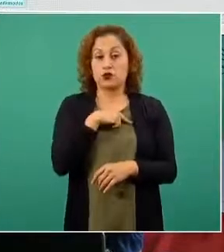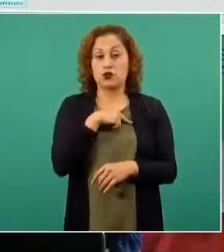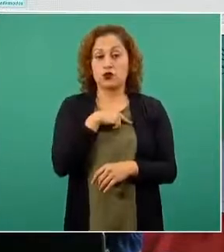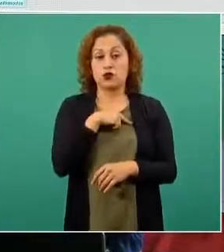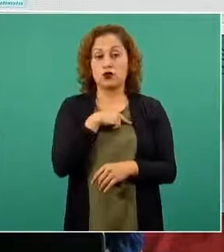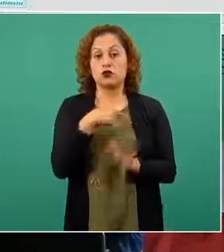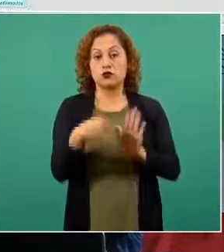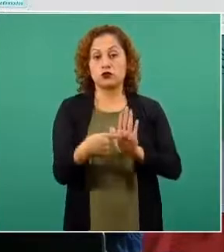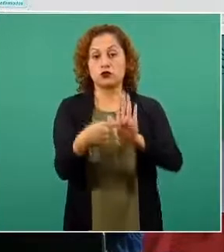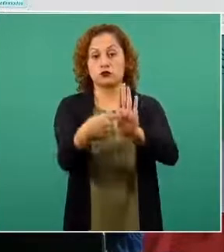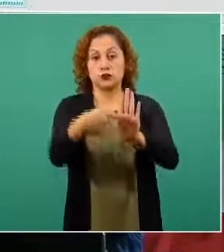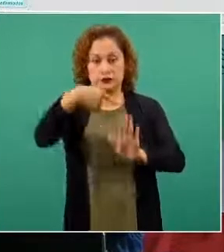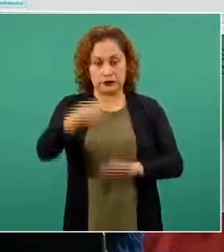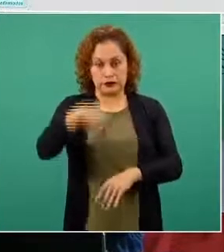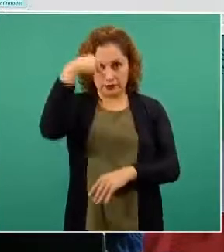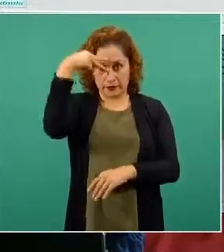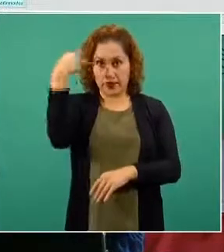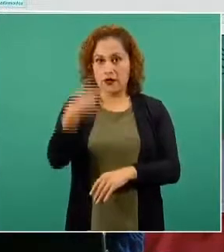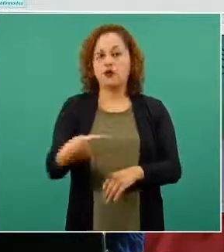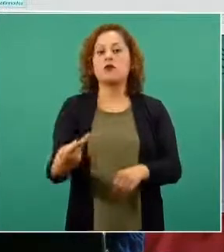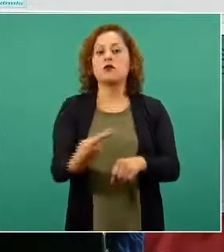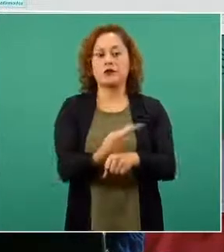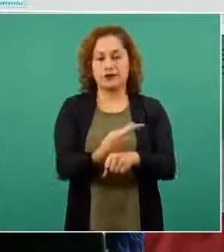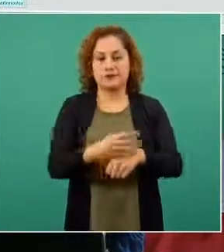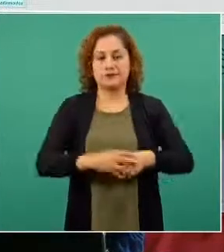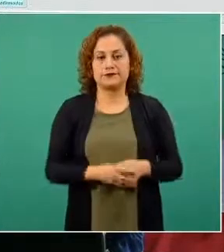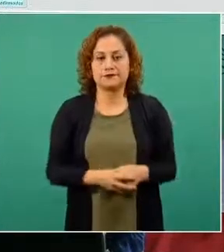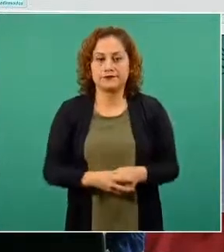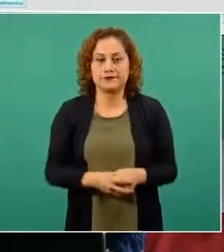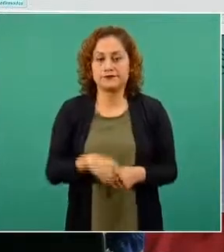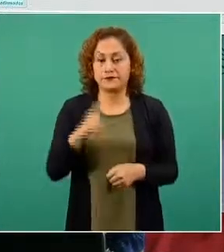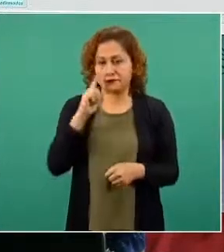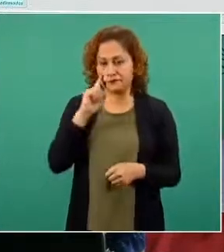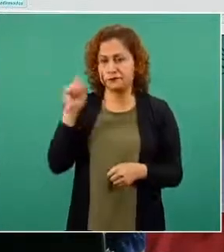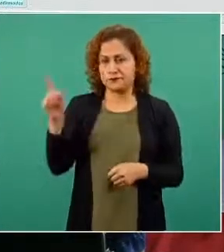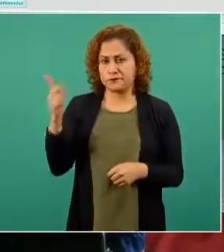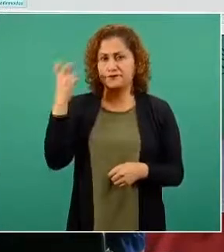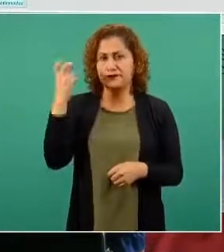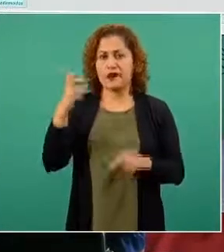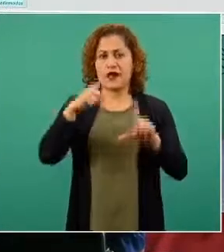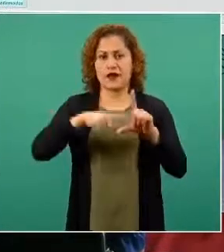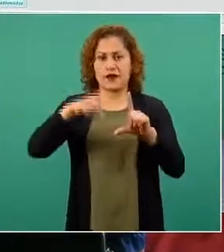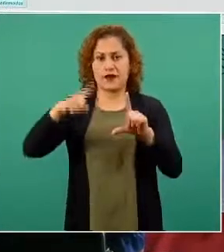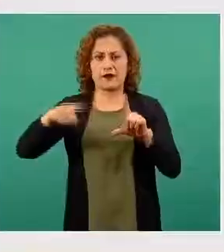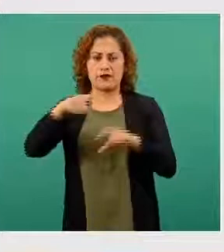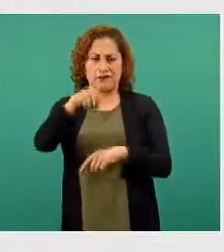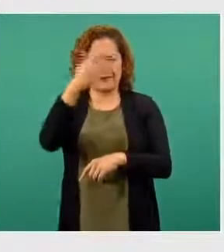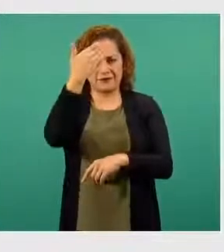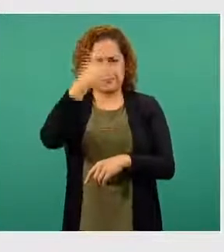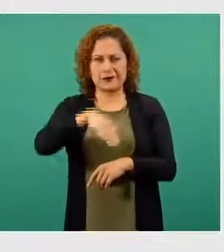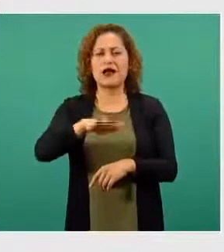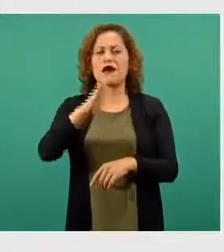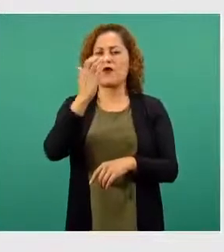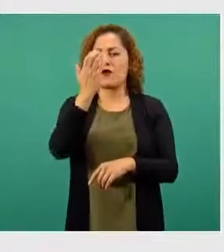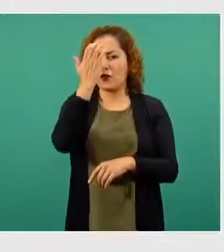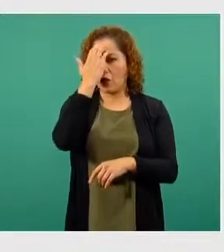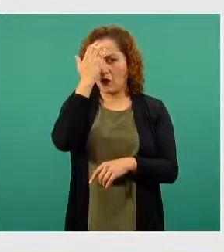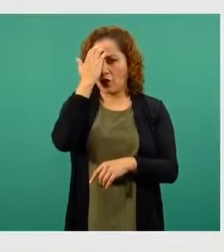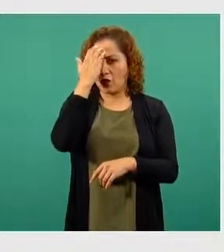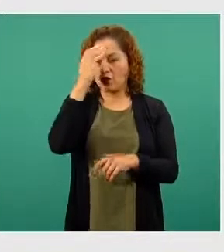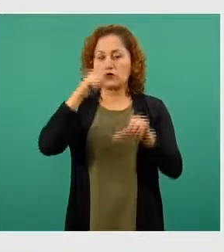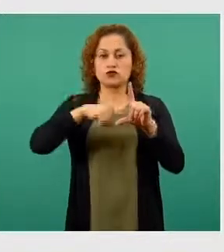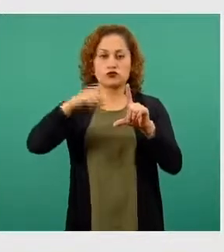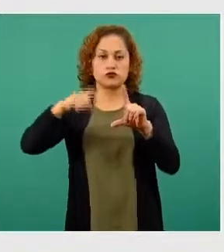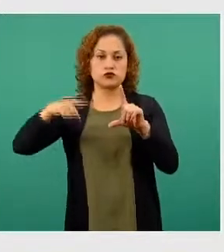ocurriendo en nuestro país. En esta gráfica, que también ya conocen muy bien y que presentamos en el día a día, podemos observar la parte de